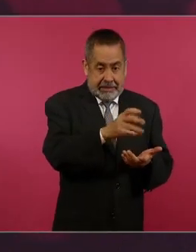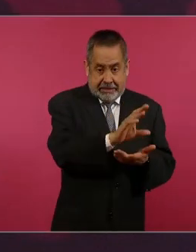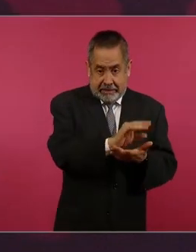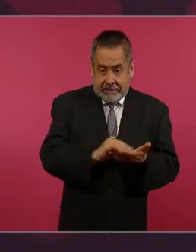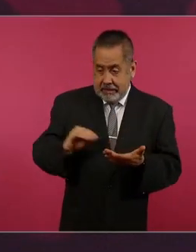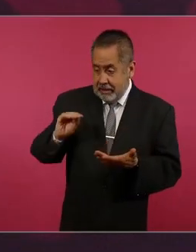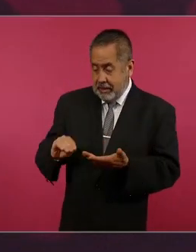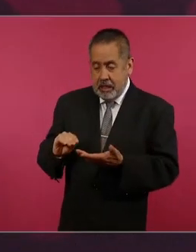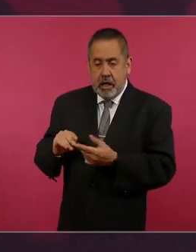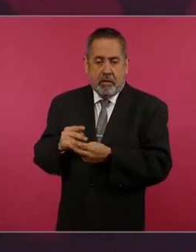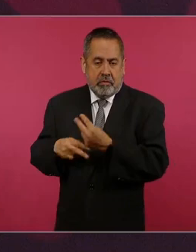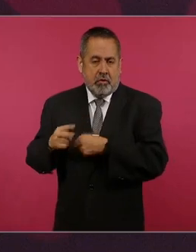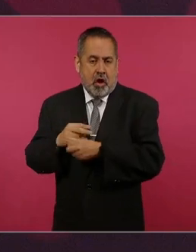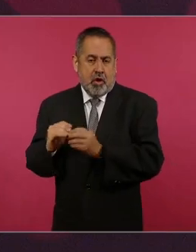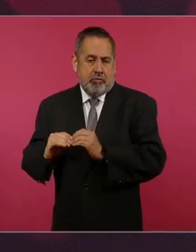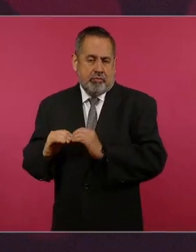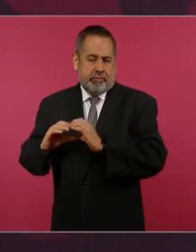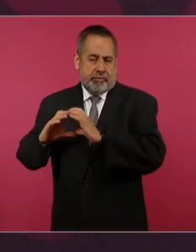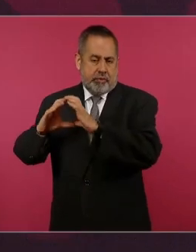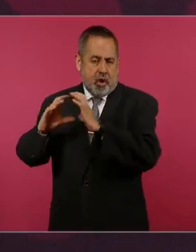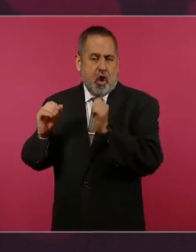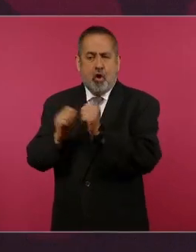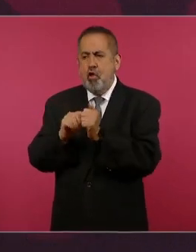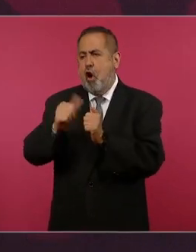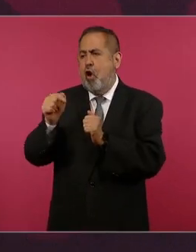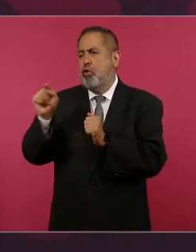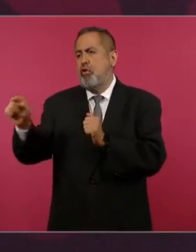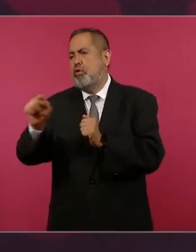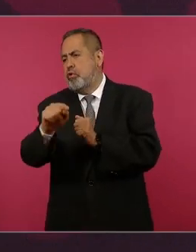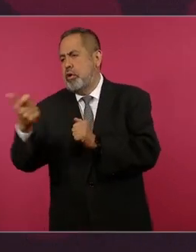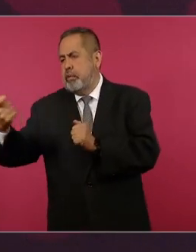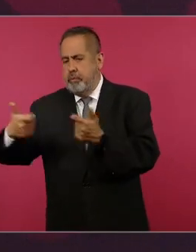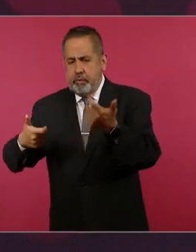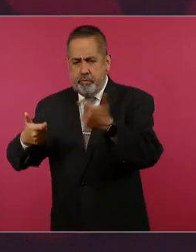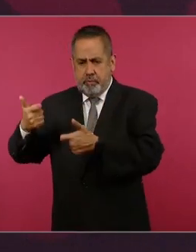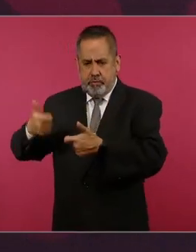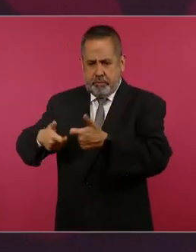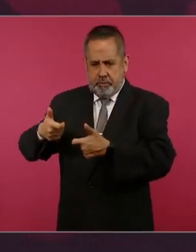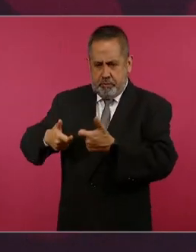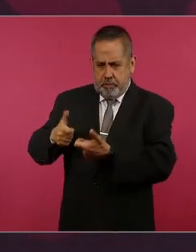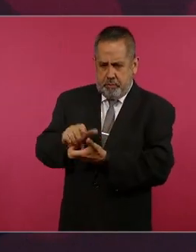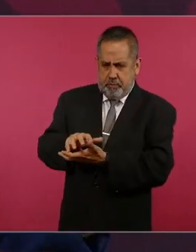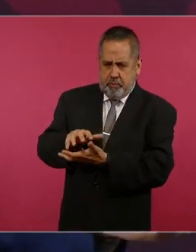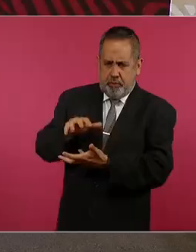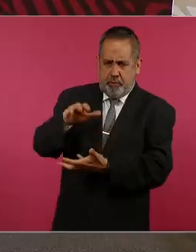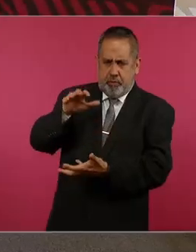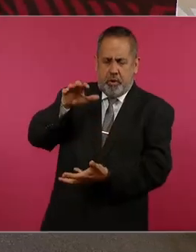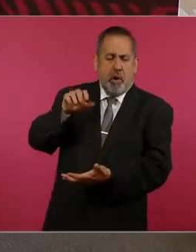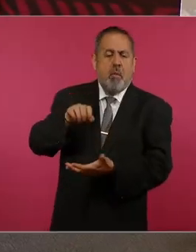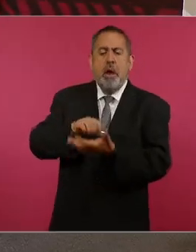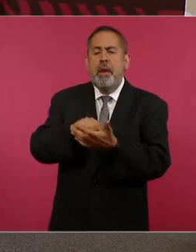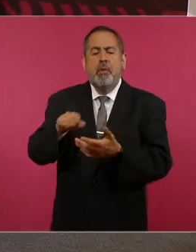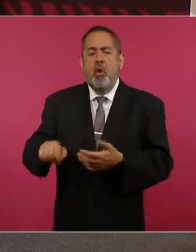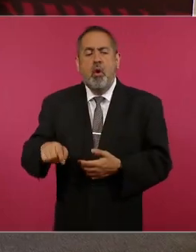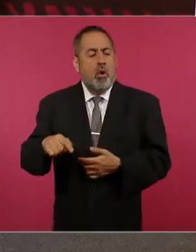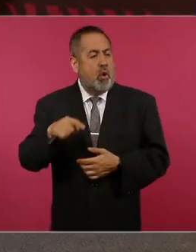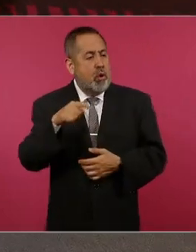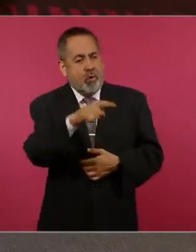junto con otras aportaciones, todo lo que se confisque